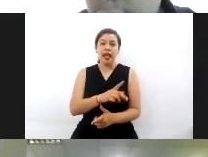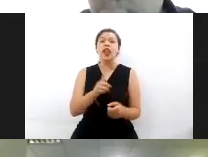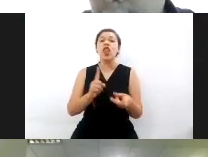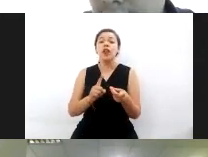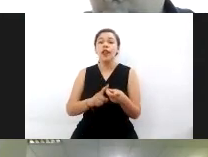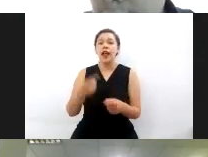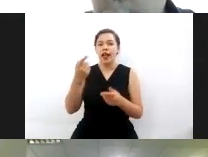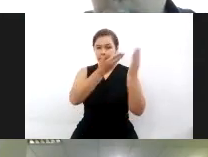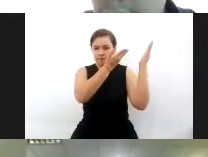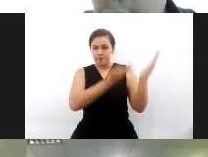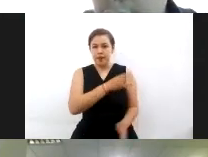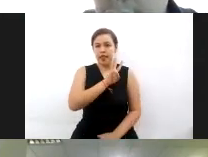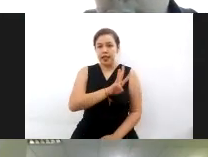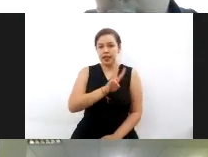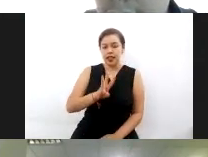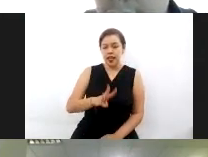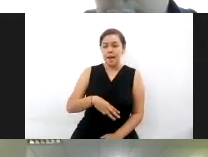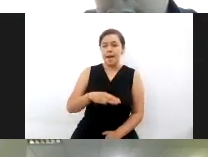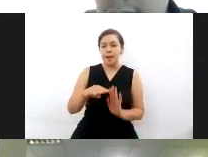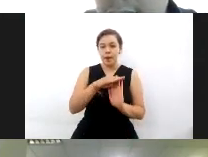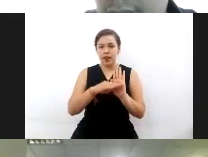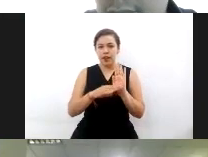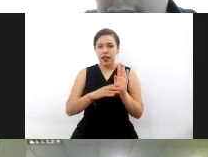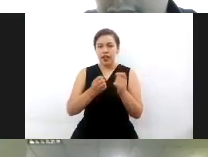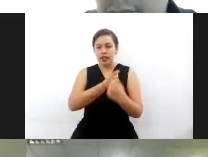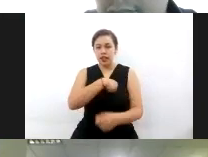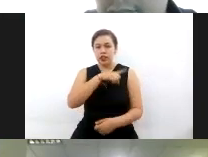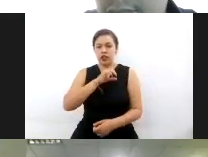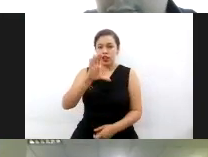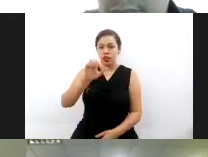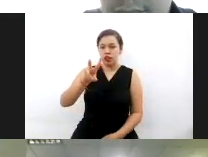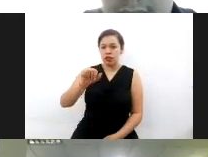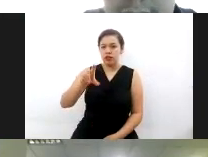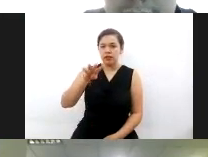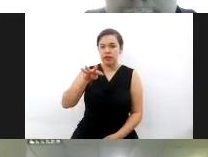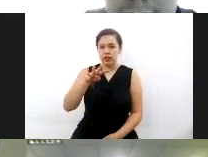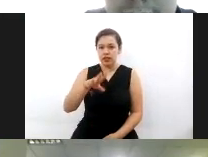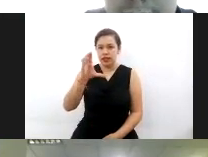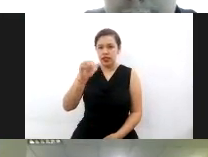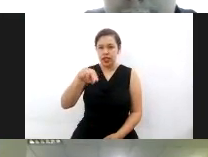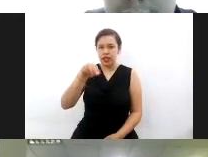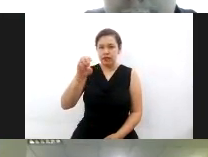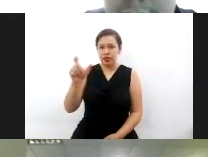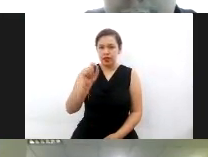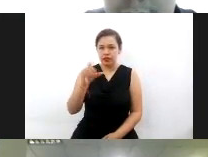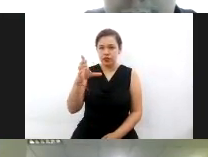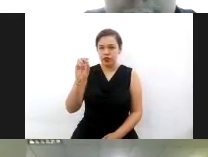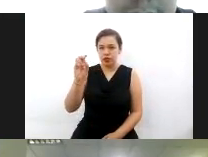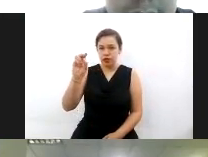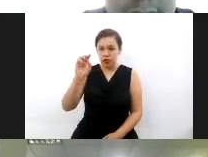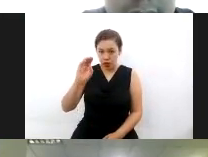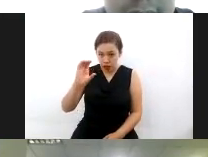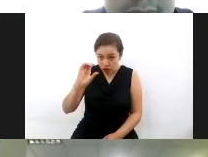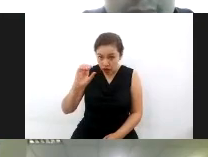la presentación, que son medidasanitarias.covid.cdmx, lineamientos y el tipo de documento que ustedes